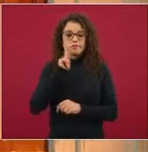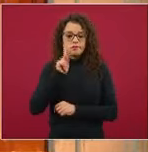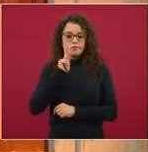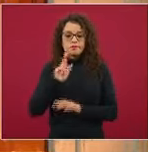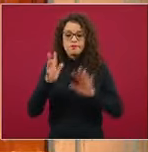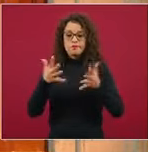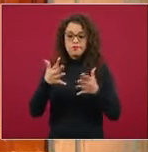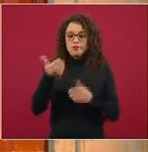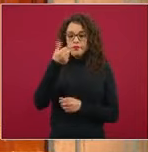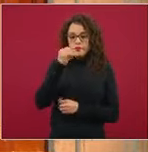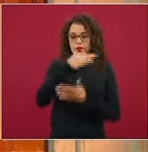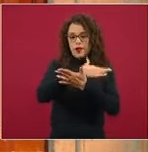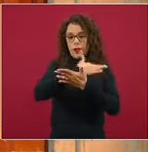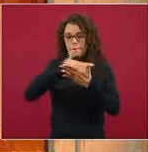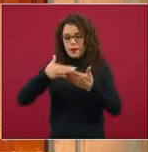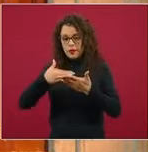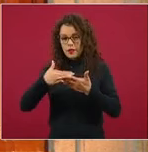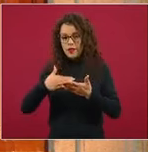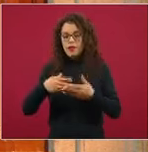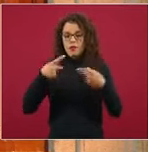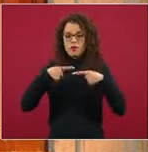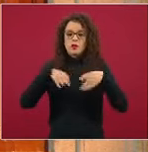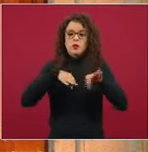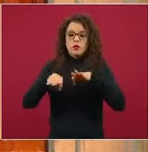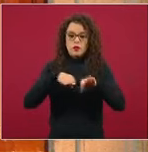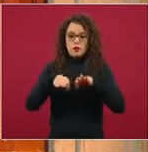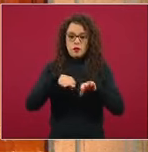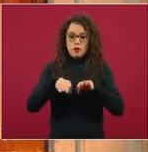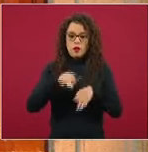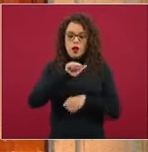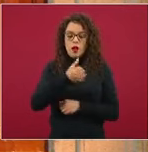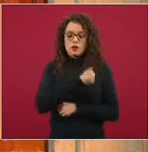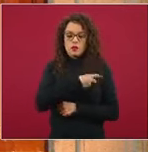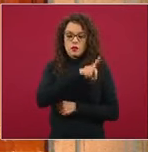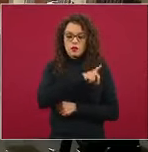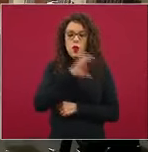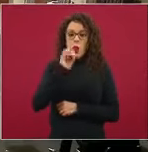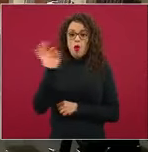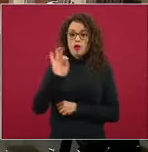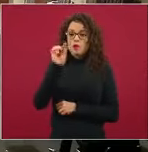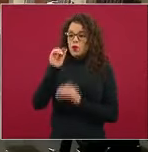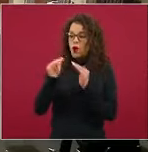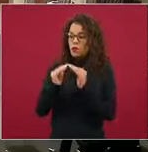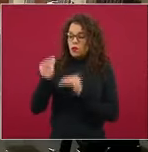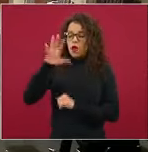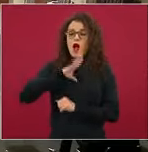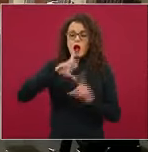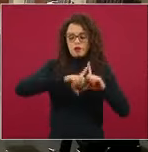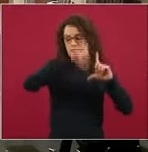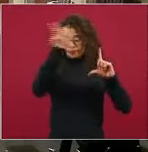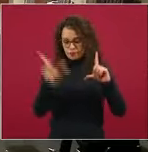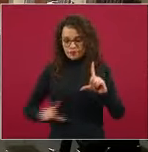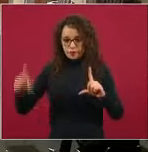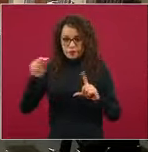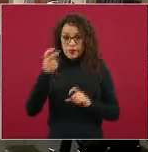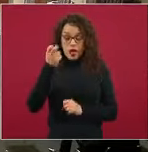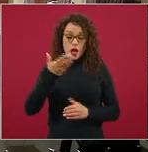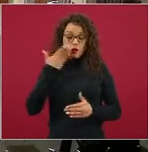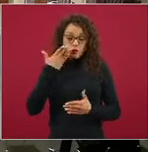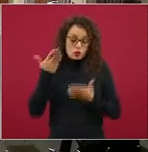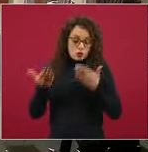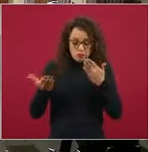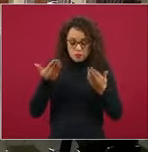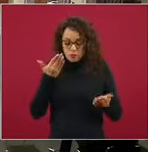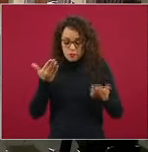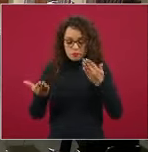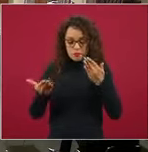la mitad de los profesionales de salud, si no es que es un poco más, que existen a nivel nacional. Y lo que estos estudios han develado